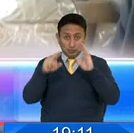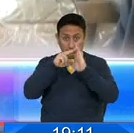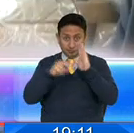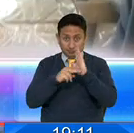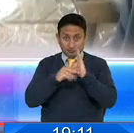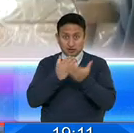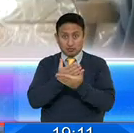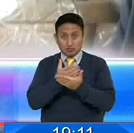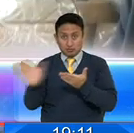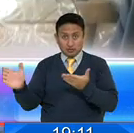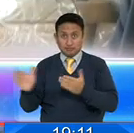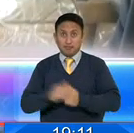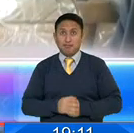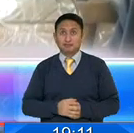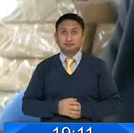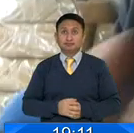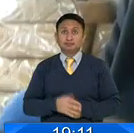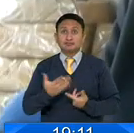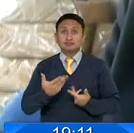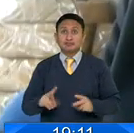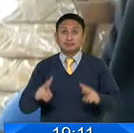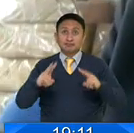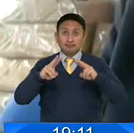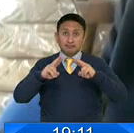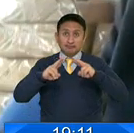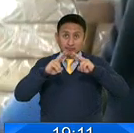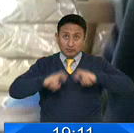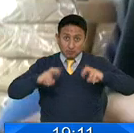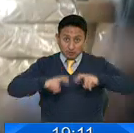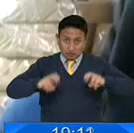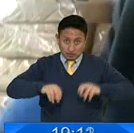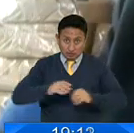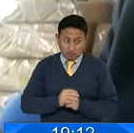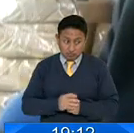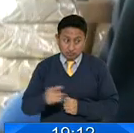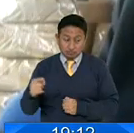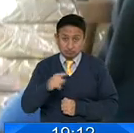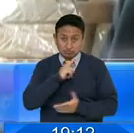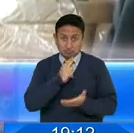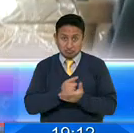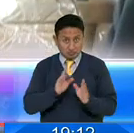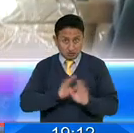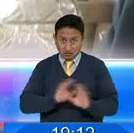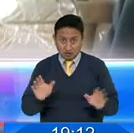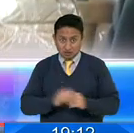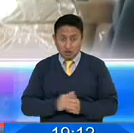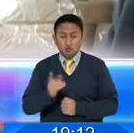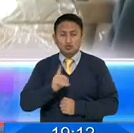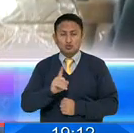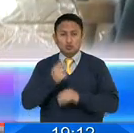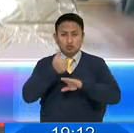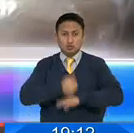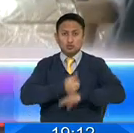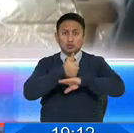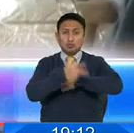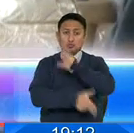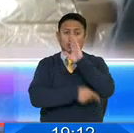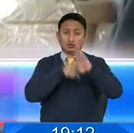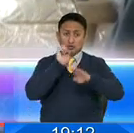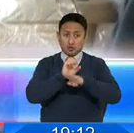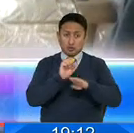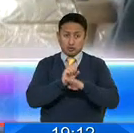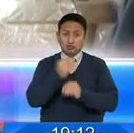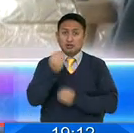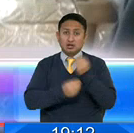investigaciones no deben quedarse en esta afirmación que hacen las autoridades de Petroecuador, que simplemente que borrarle de la lista